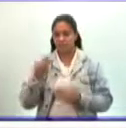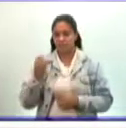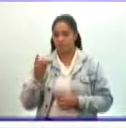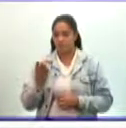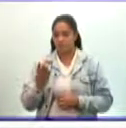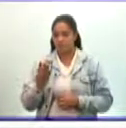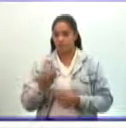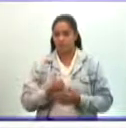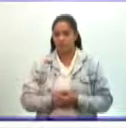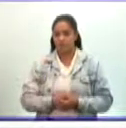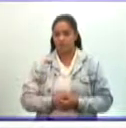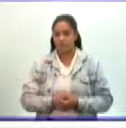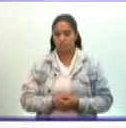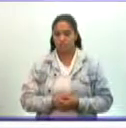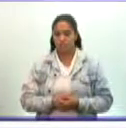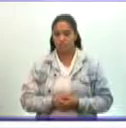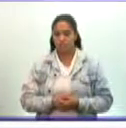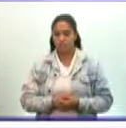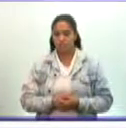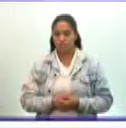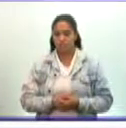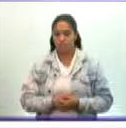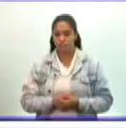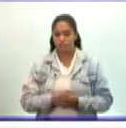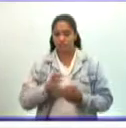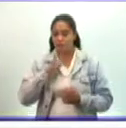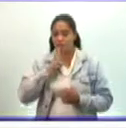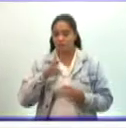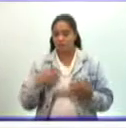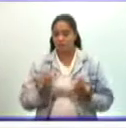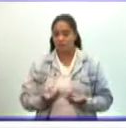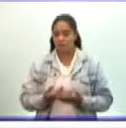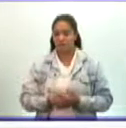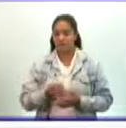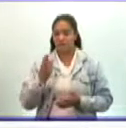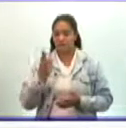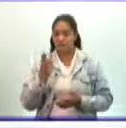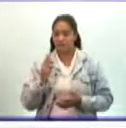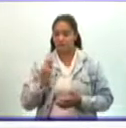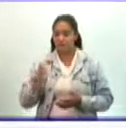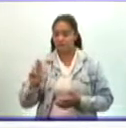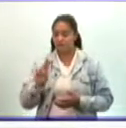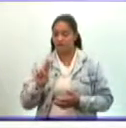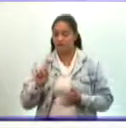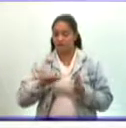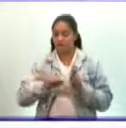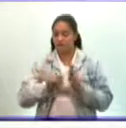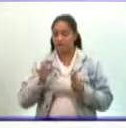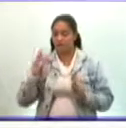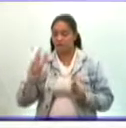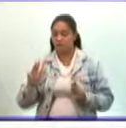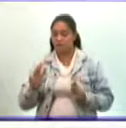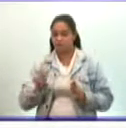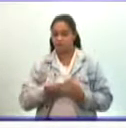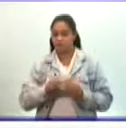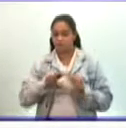4 y nos daría 3 unidades por 3 sobre 2.